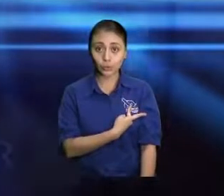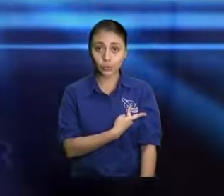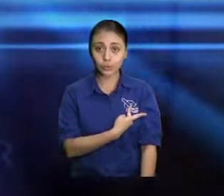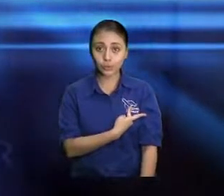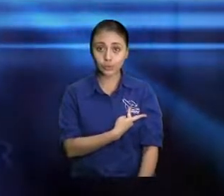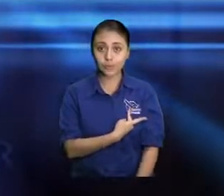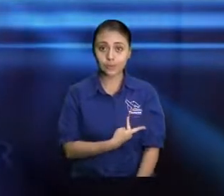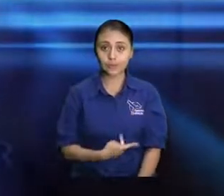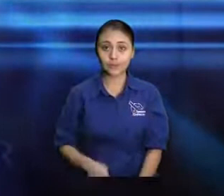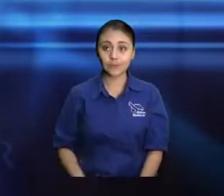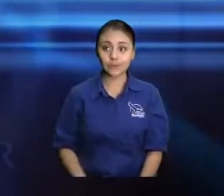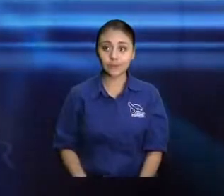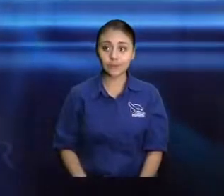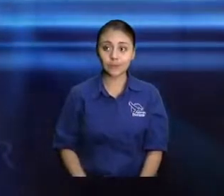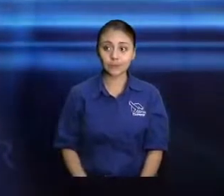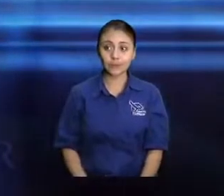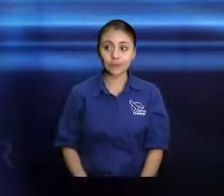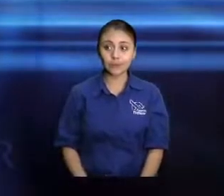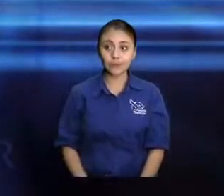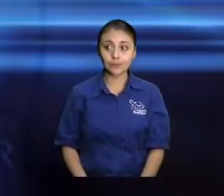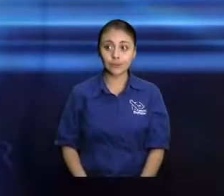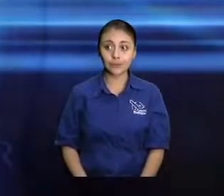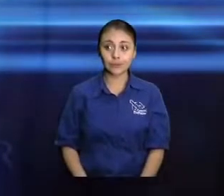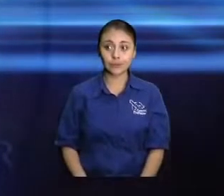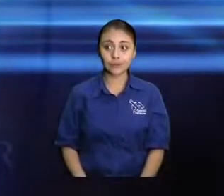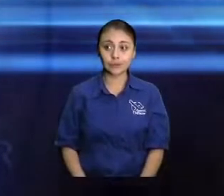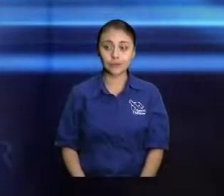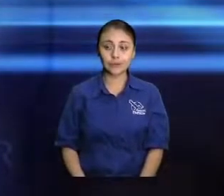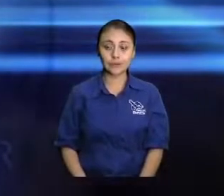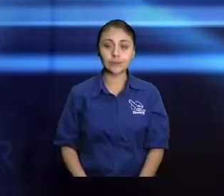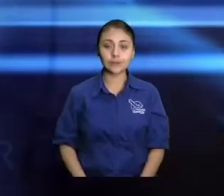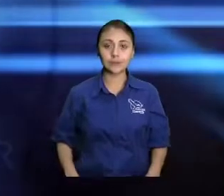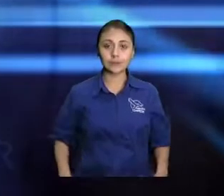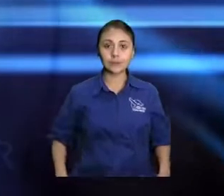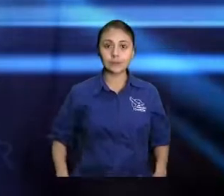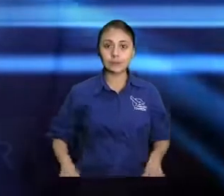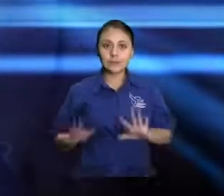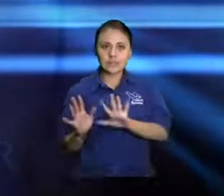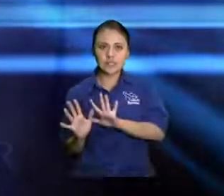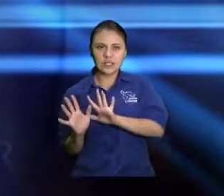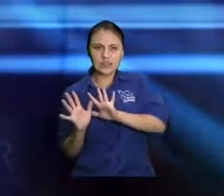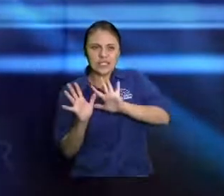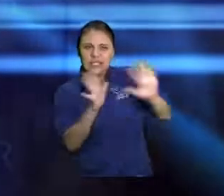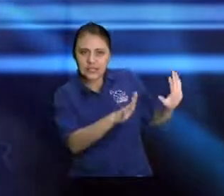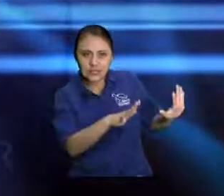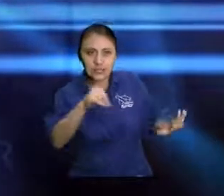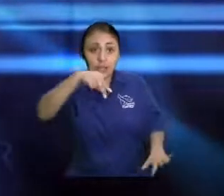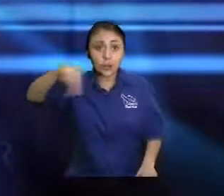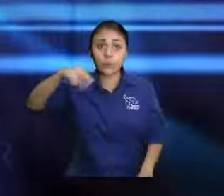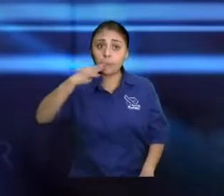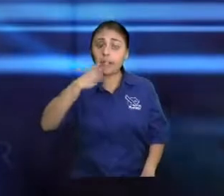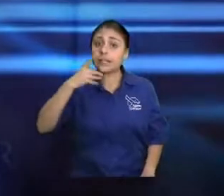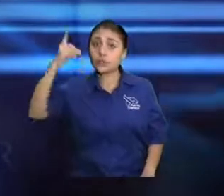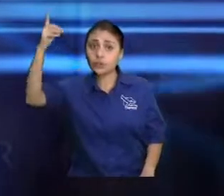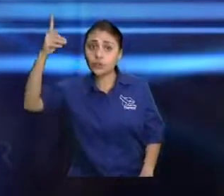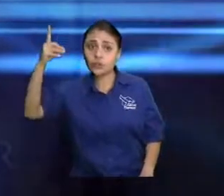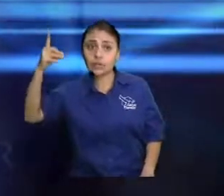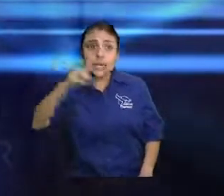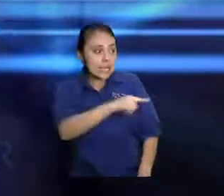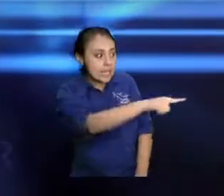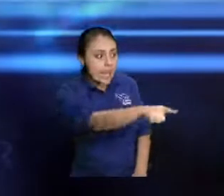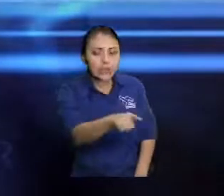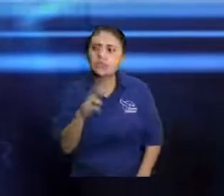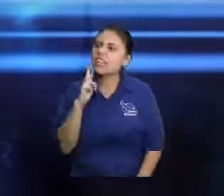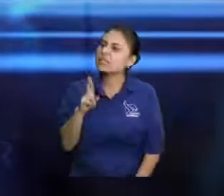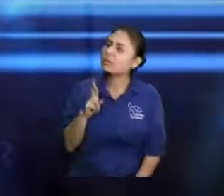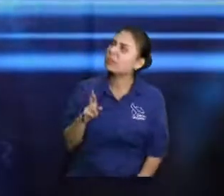sacerdotes, que menospreciáis mi nombre. Y entonces ellos contestan inmediatamente. ¿Y